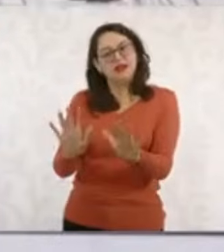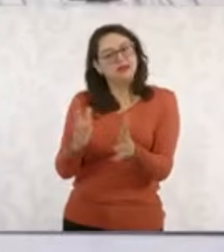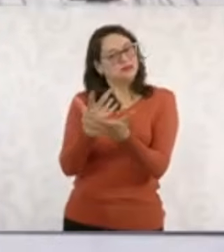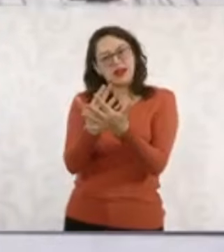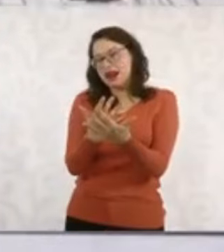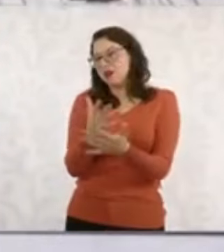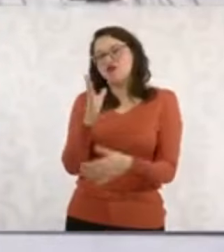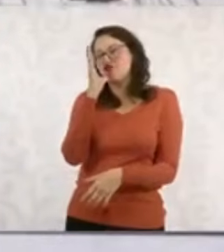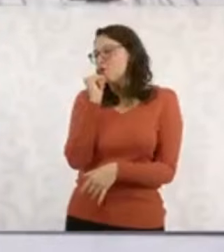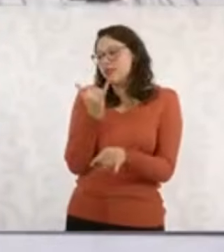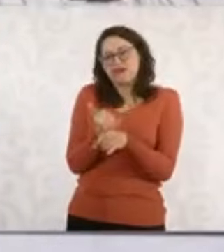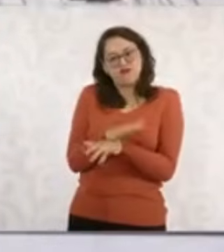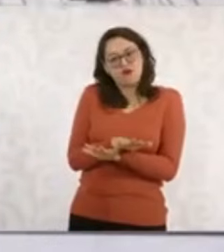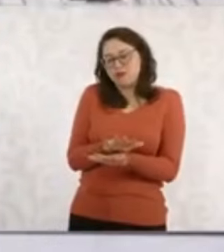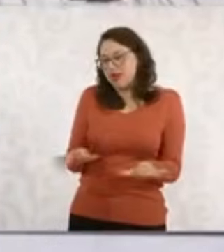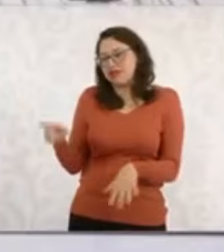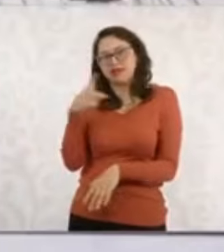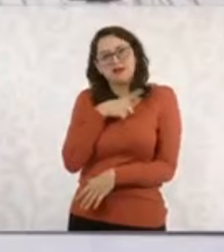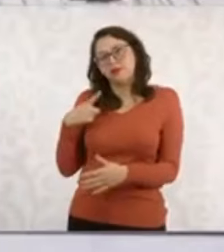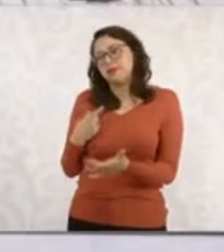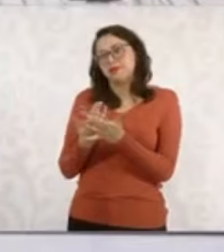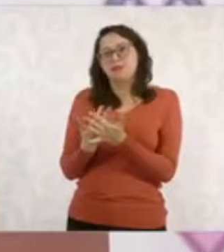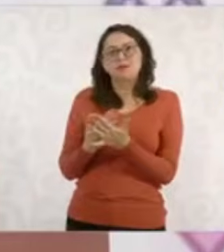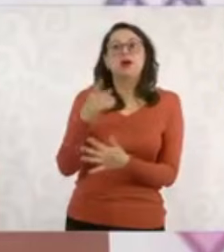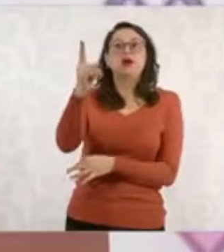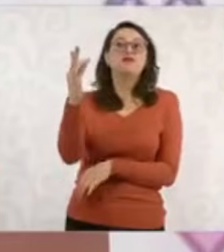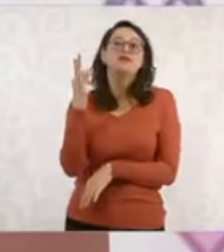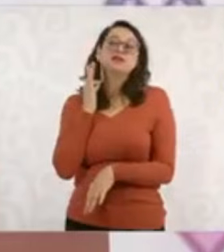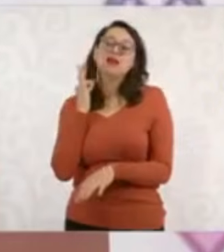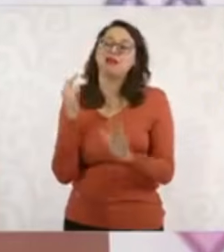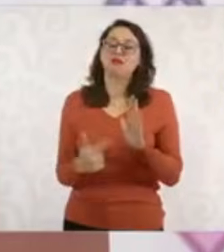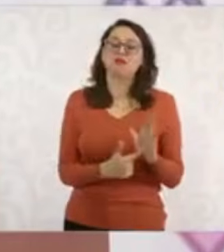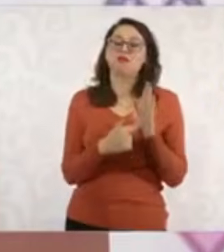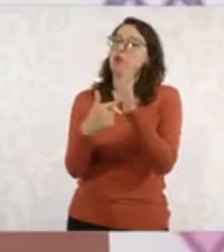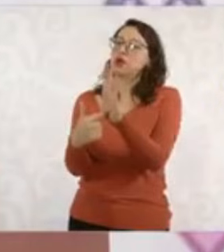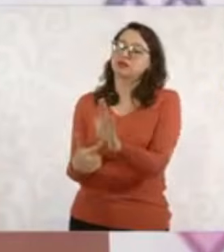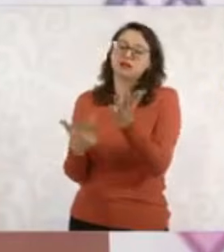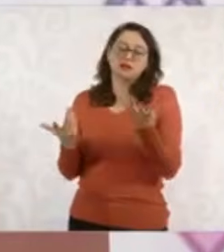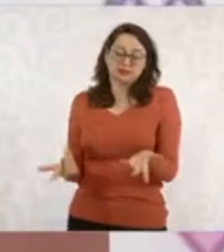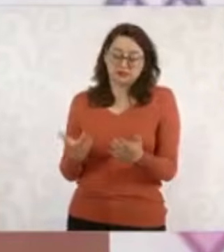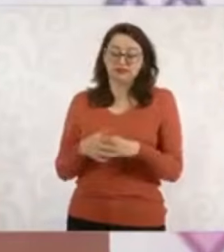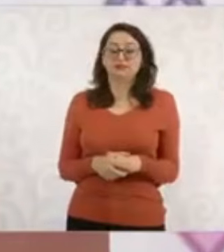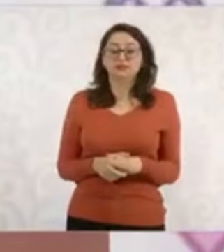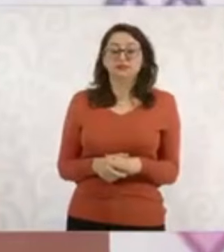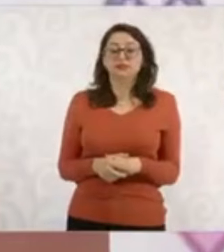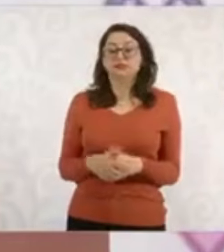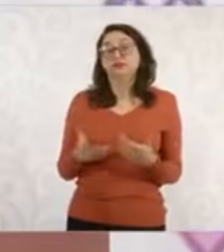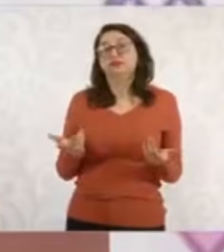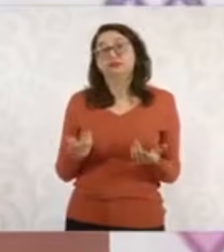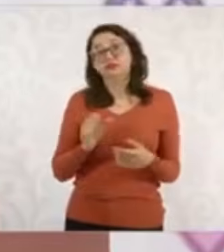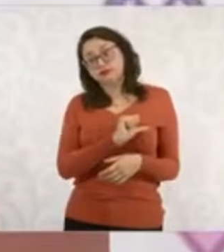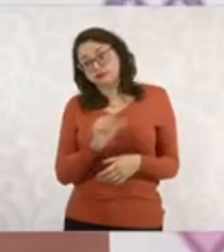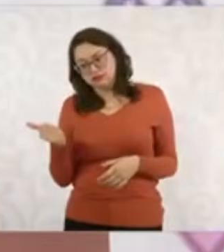momento, cuando consideren que es pertinente hacerlo y que hayan avanzado en las investigaciones. La